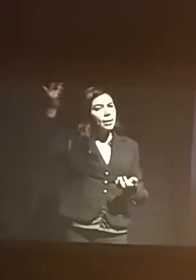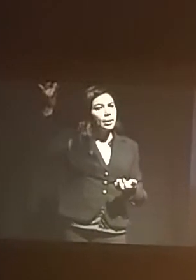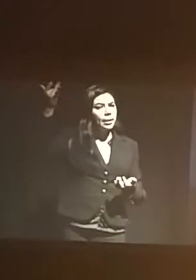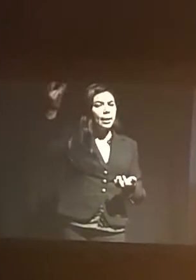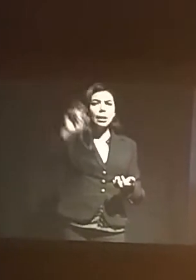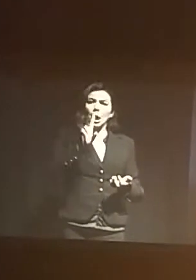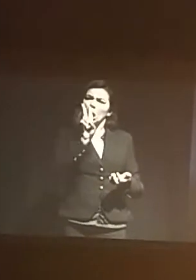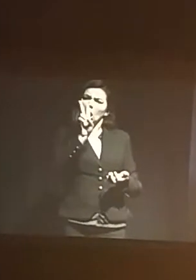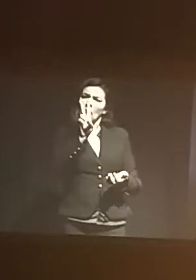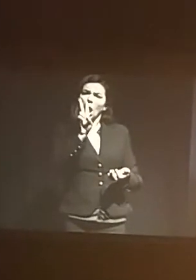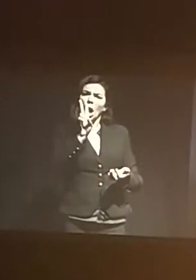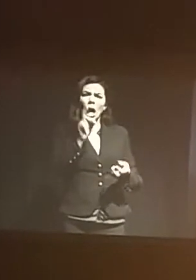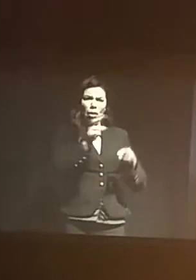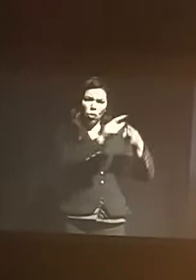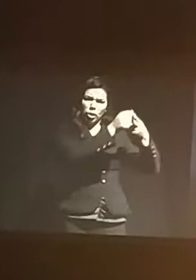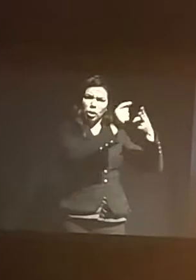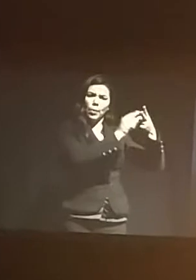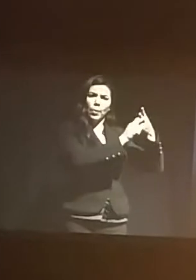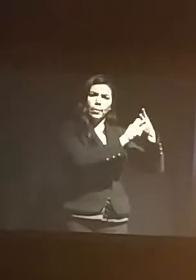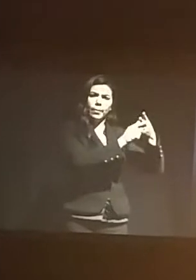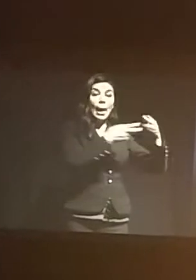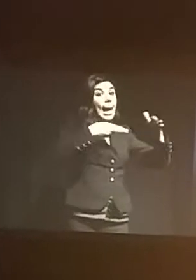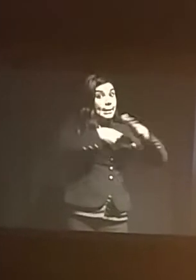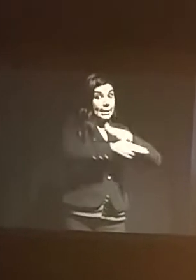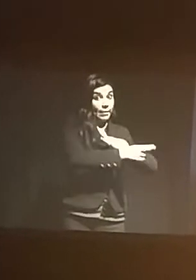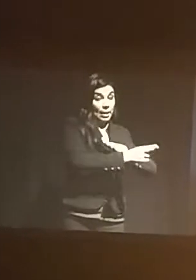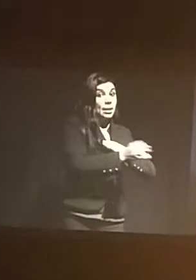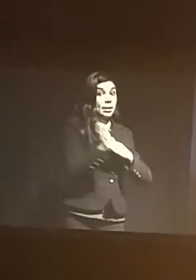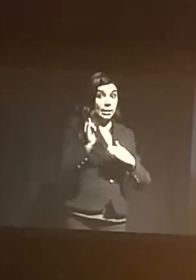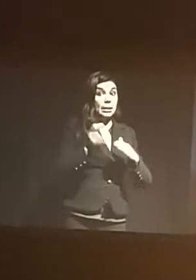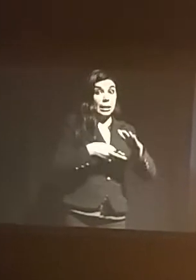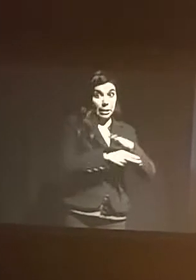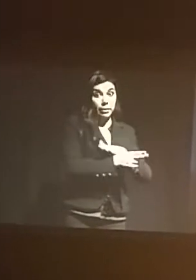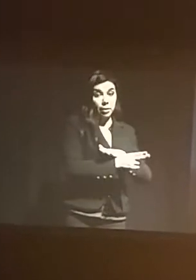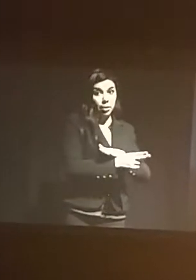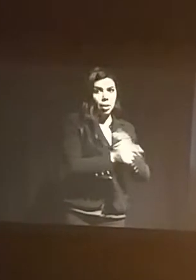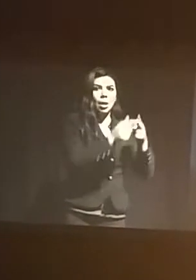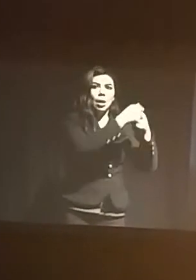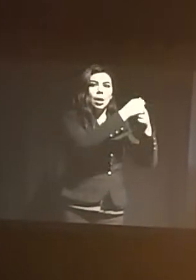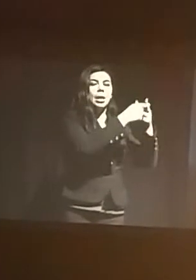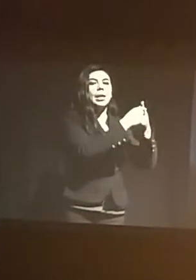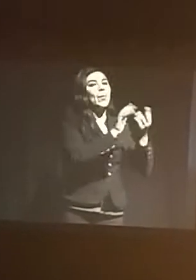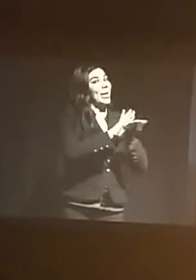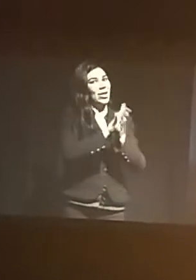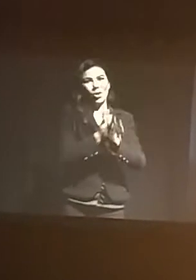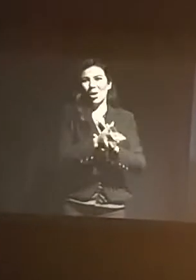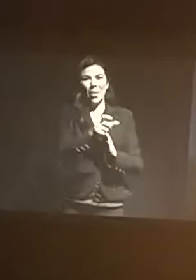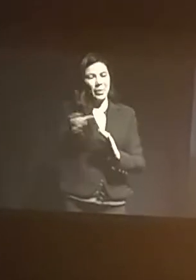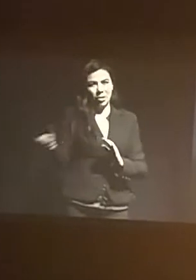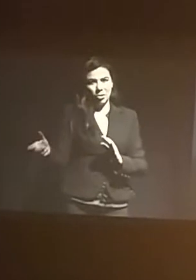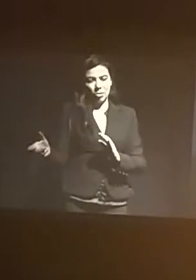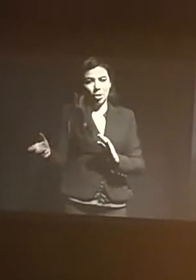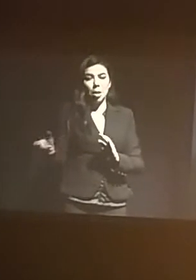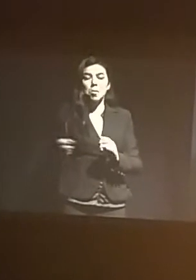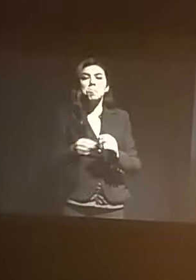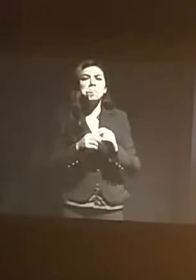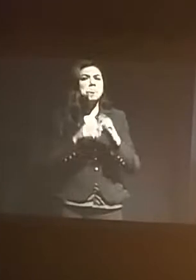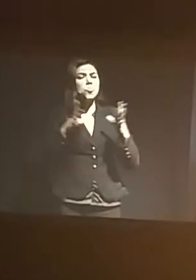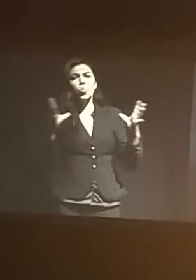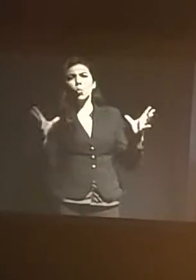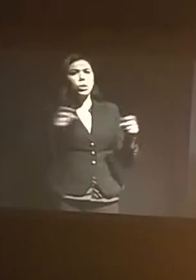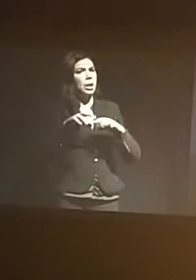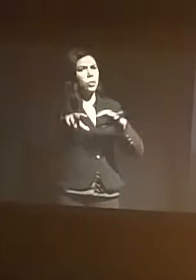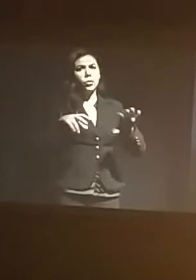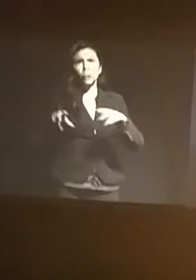conceptos destacados. Accesibilidad, que sea accesible y que sea para todos. Y tiene un montón de